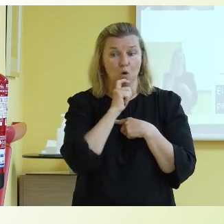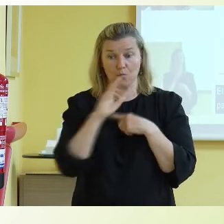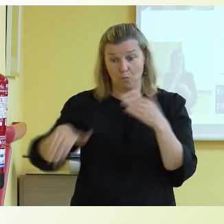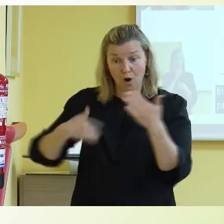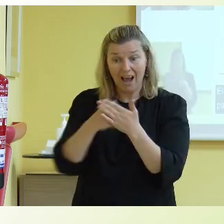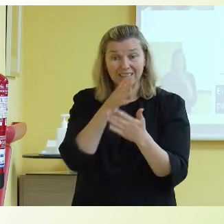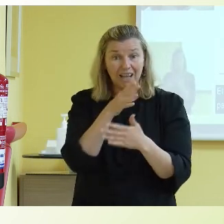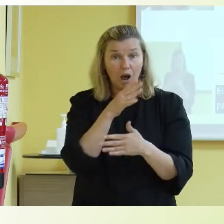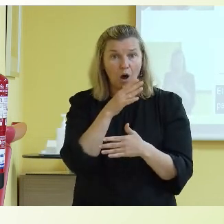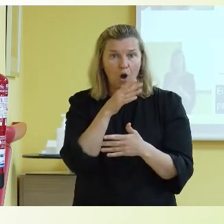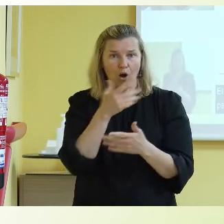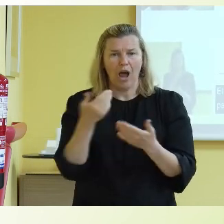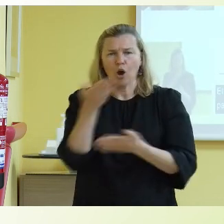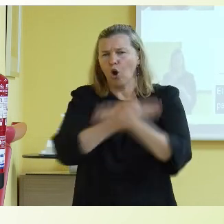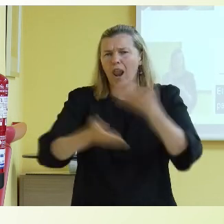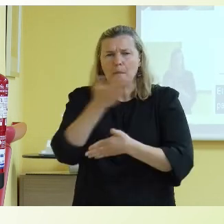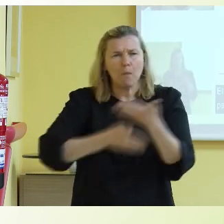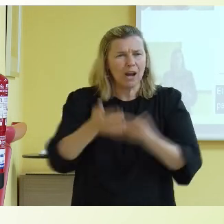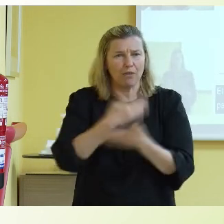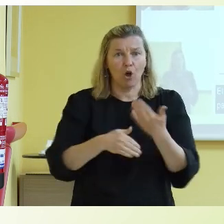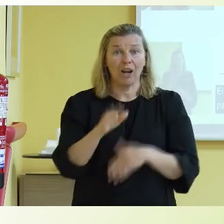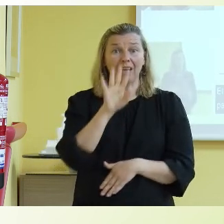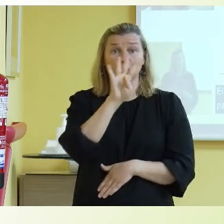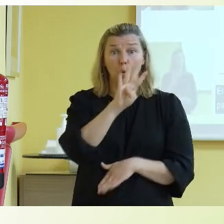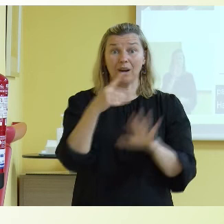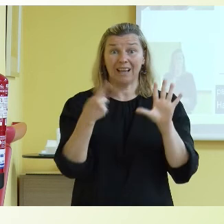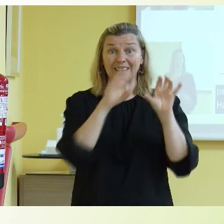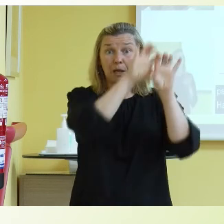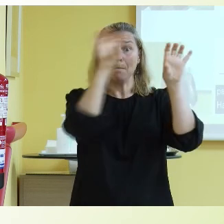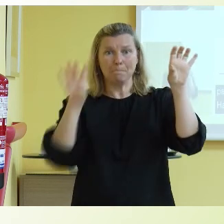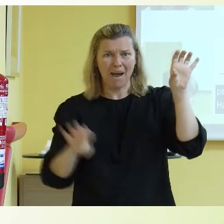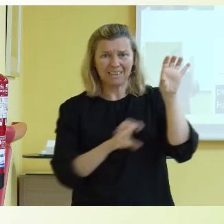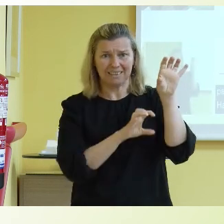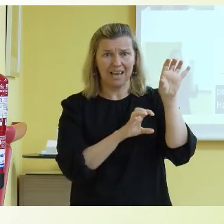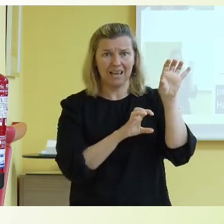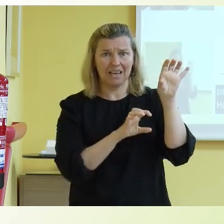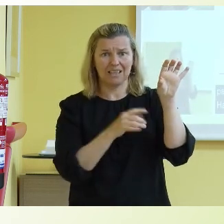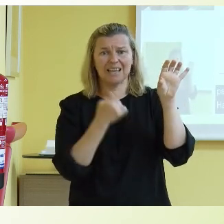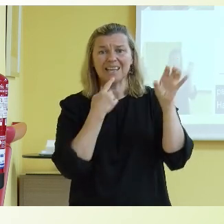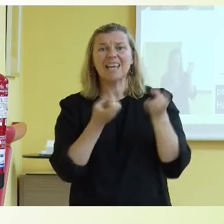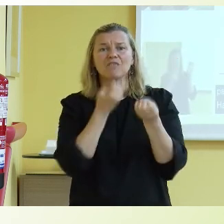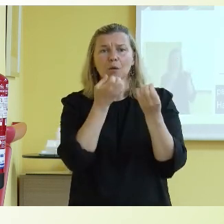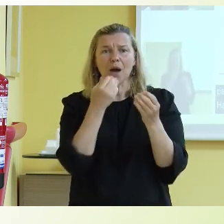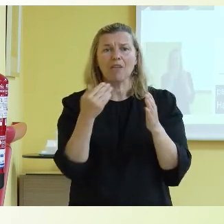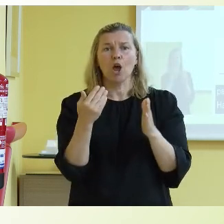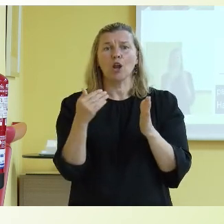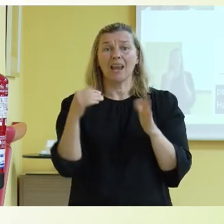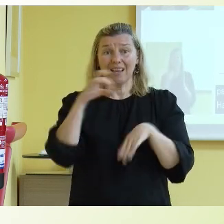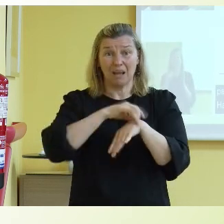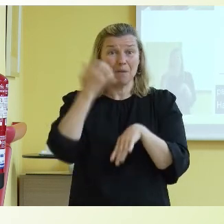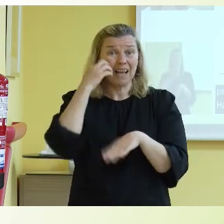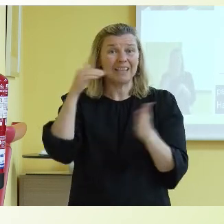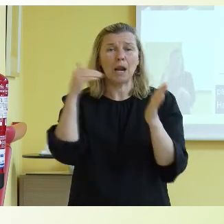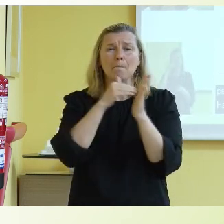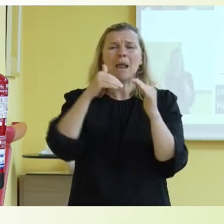involucrar a cientos de colaboradores de 46 países y se ha recogido información para más de 1000 enfermedades raras.